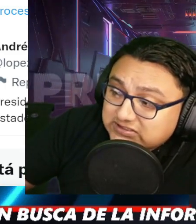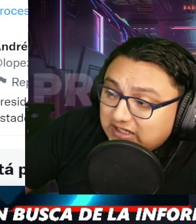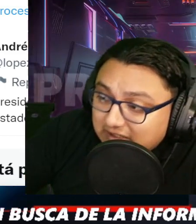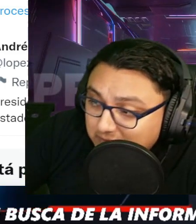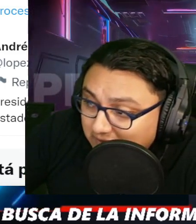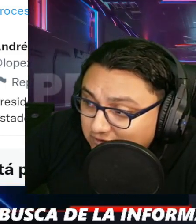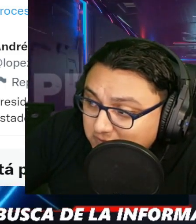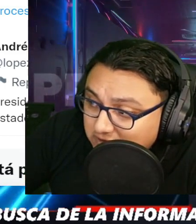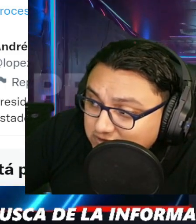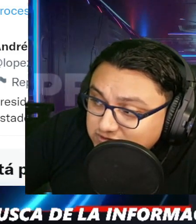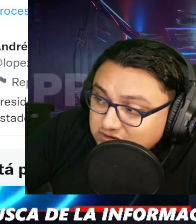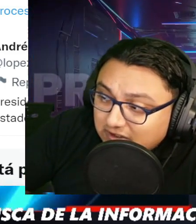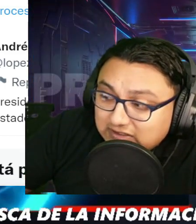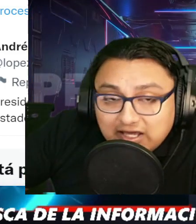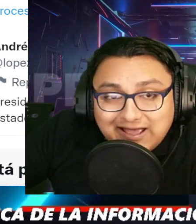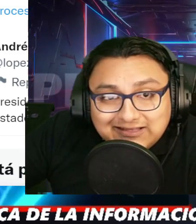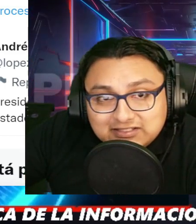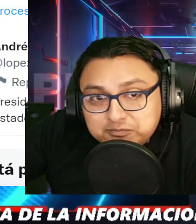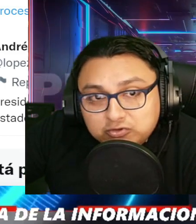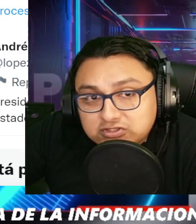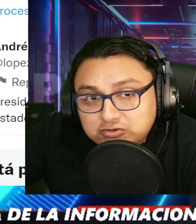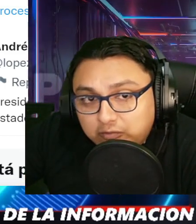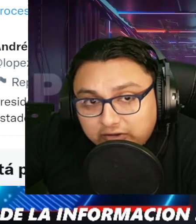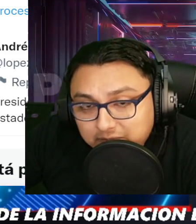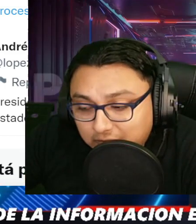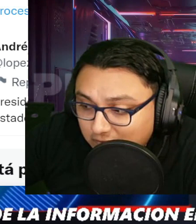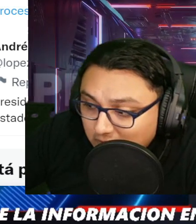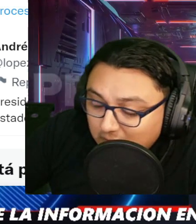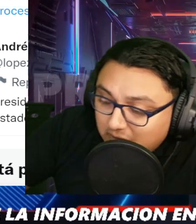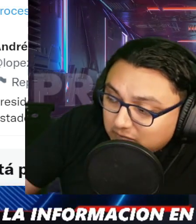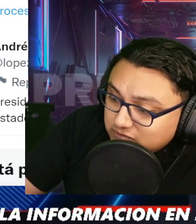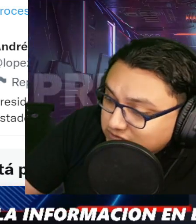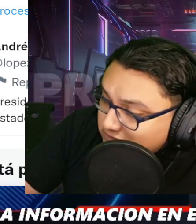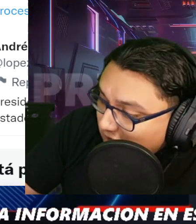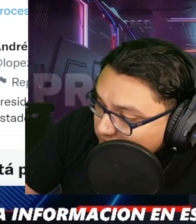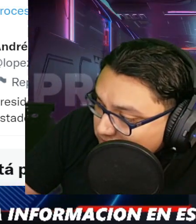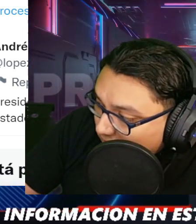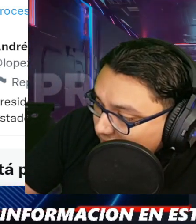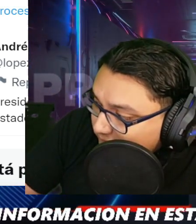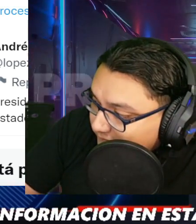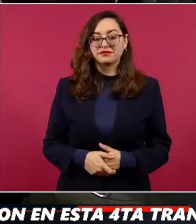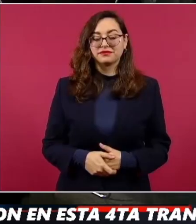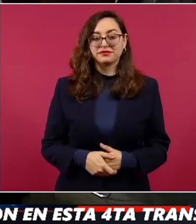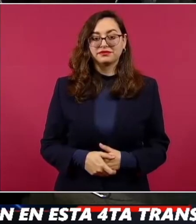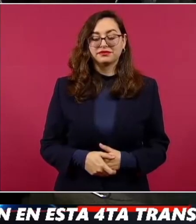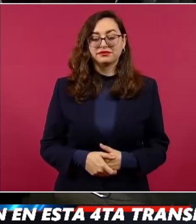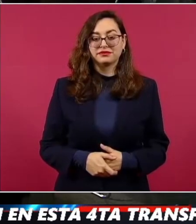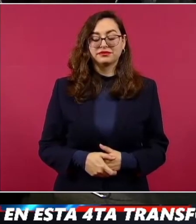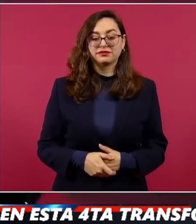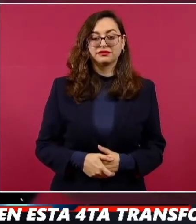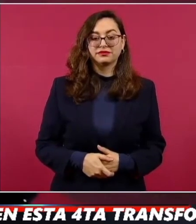¿Dónde está la credibilidad de los medios que tenía antes Proceso, por ejemplo? Vamos a escucharlo. Si